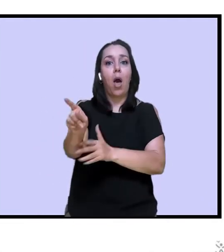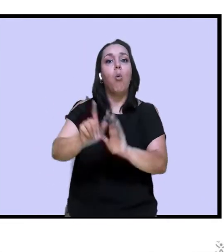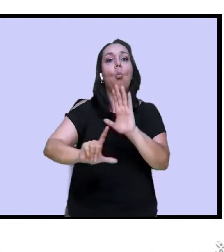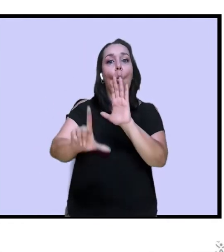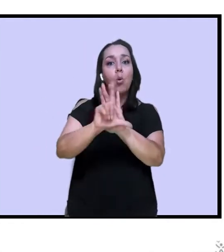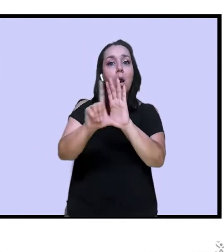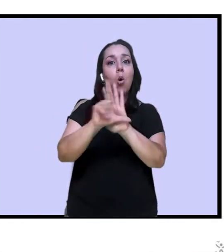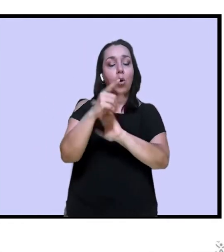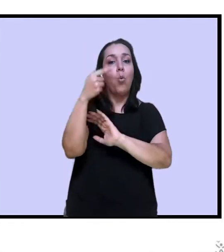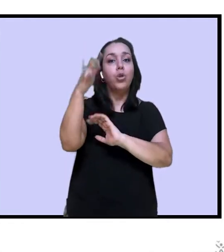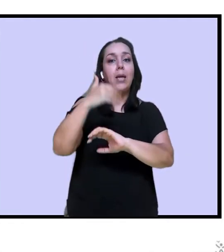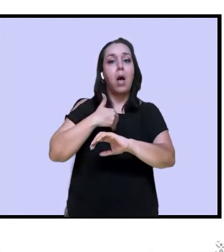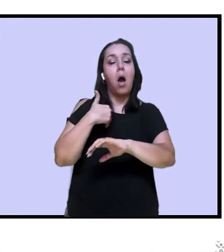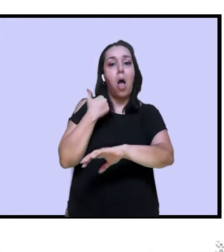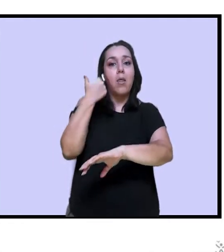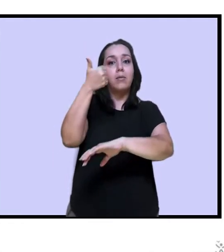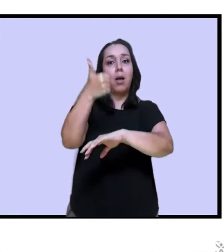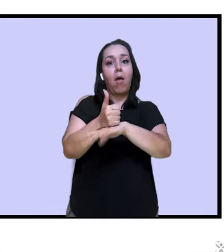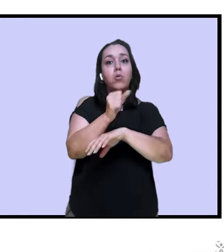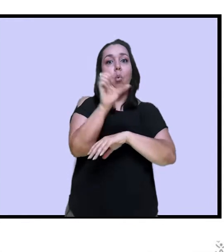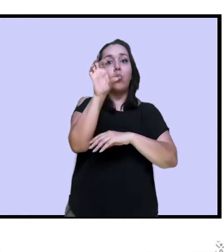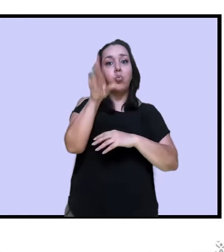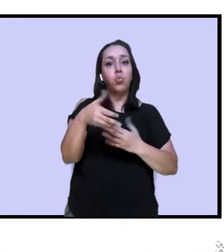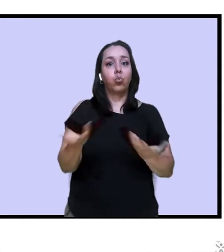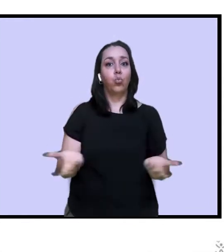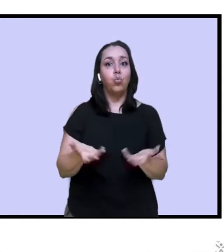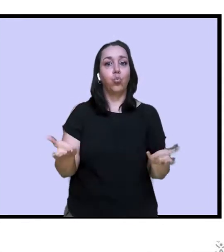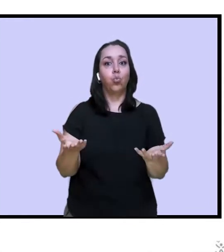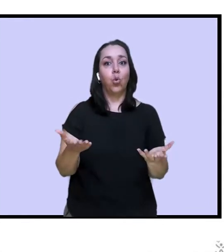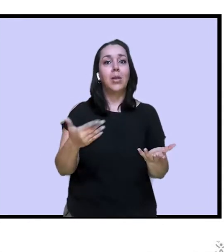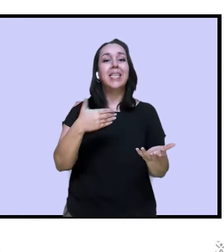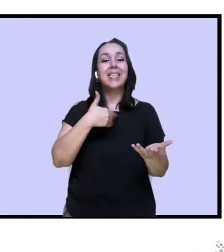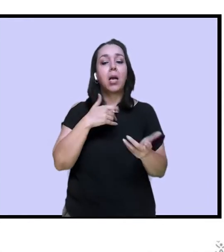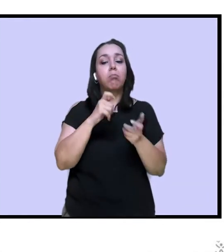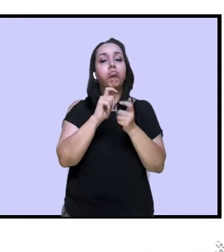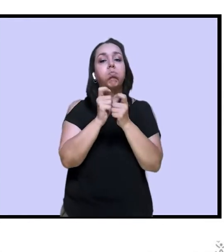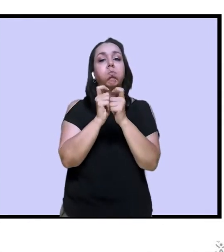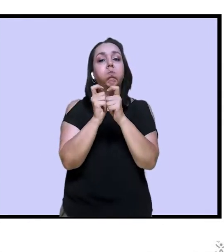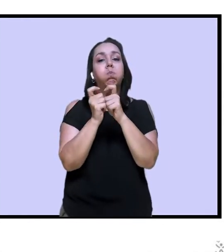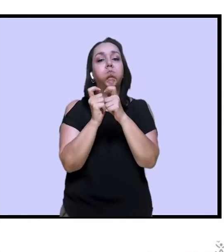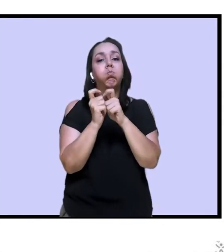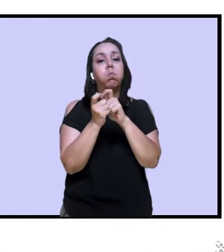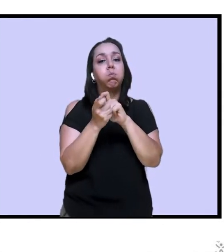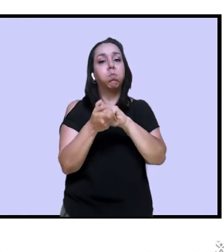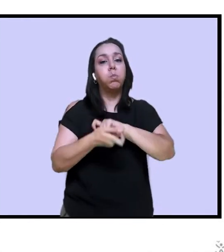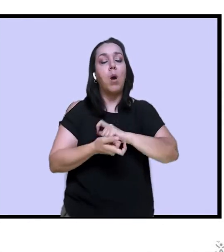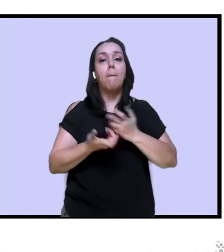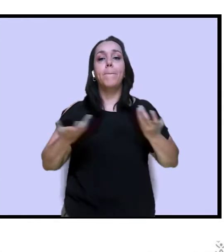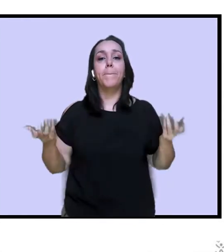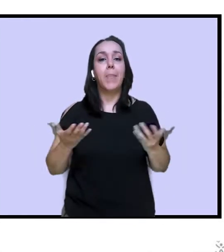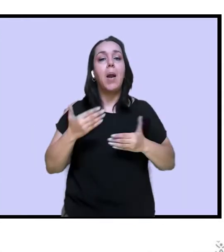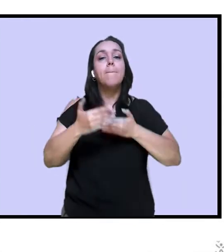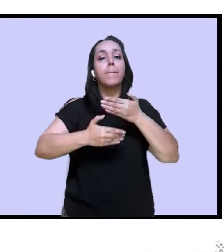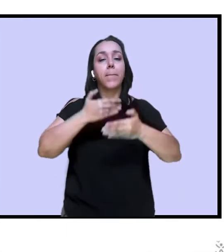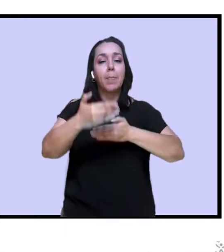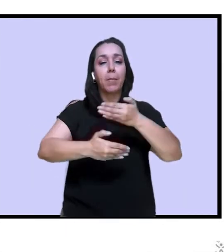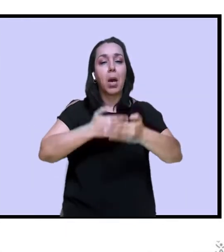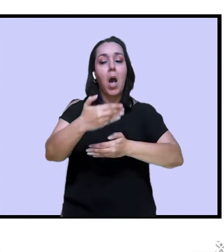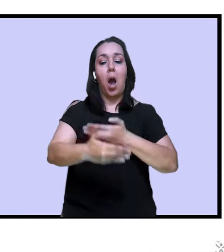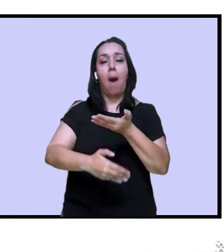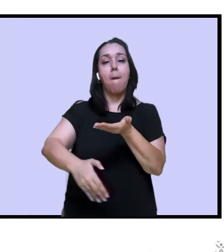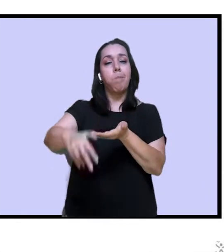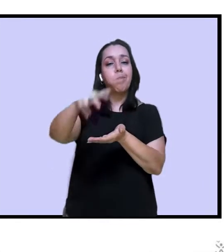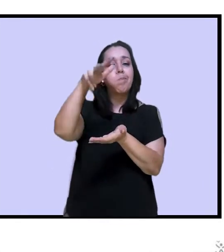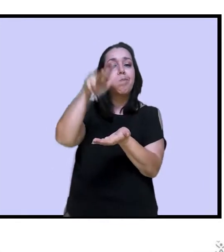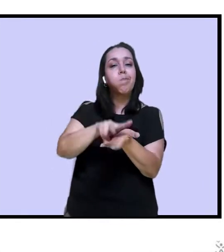ley como nosotros tenemos establecido. Por eso se hacen adaptaciones para este proceso